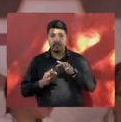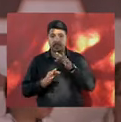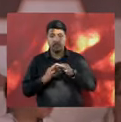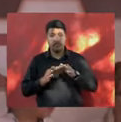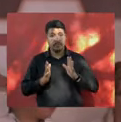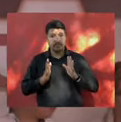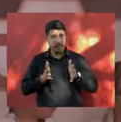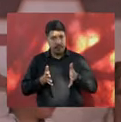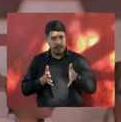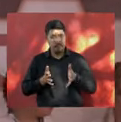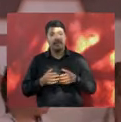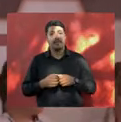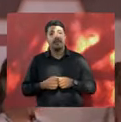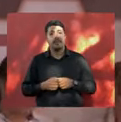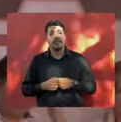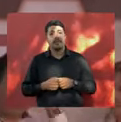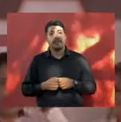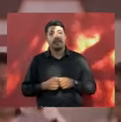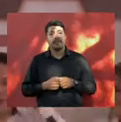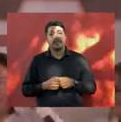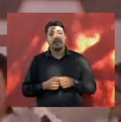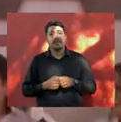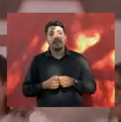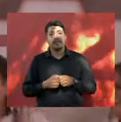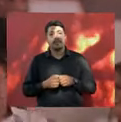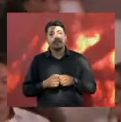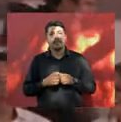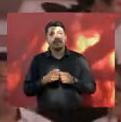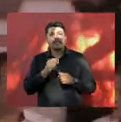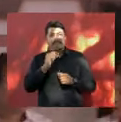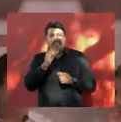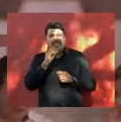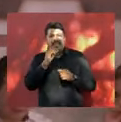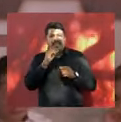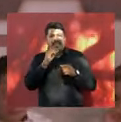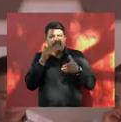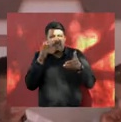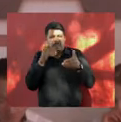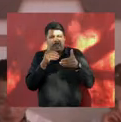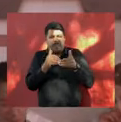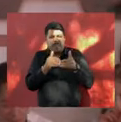Estamos ya a unos cuantos días